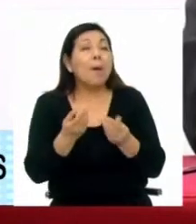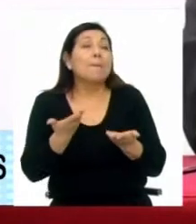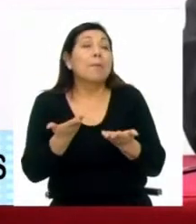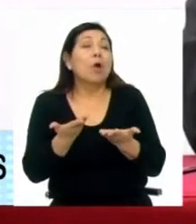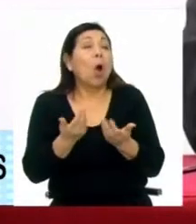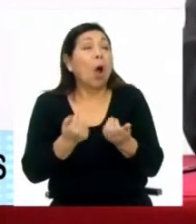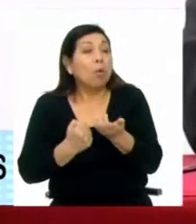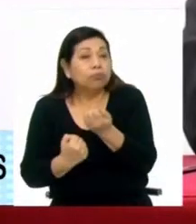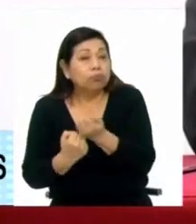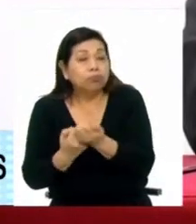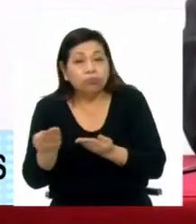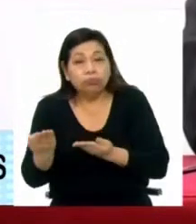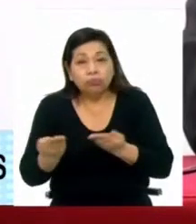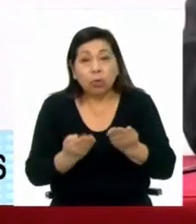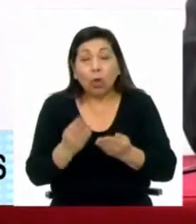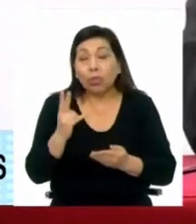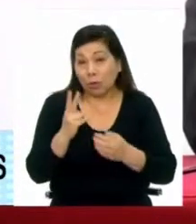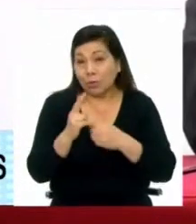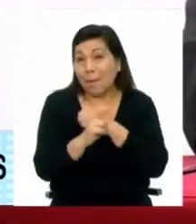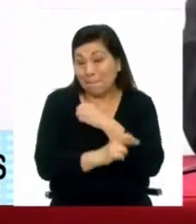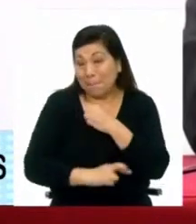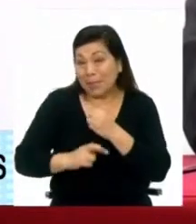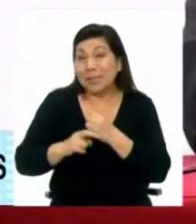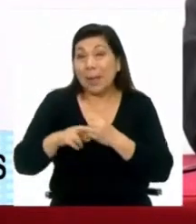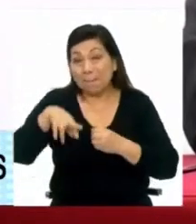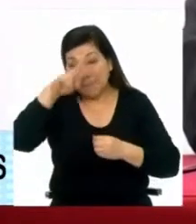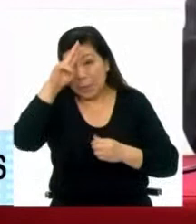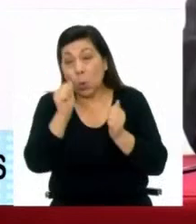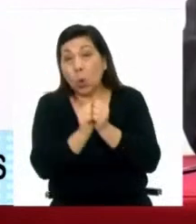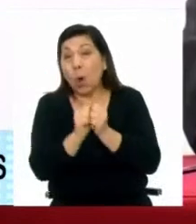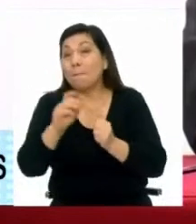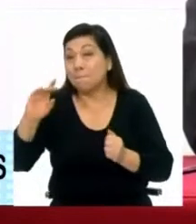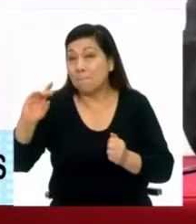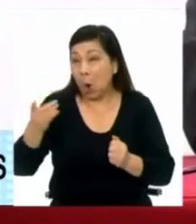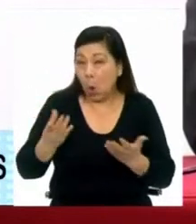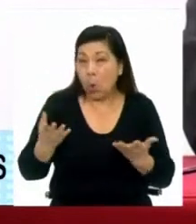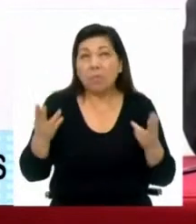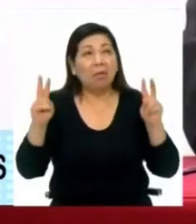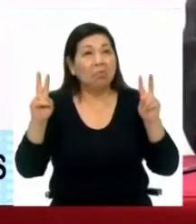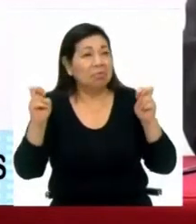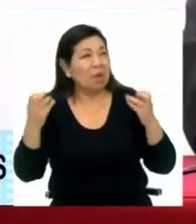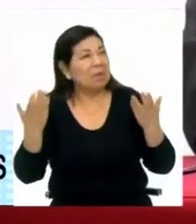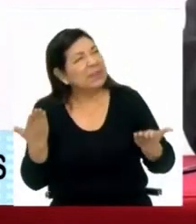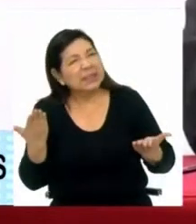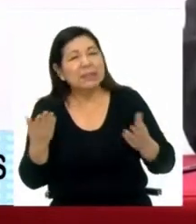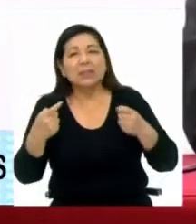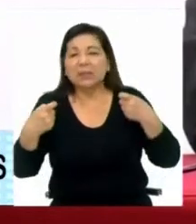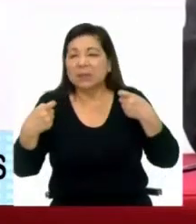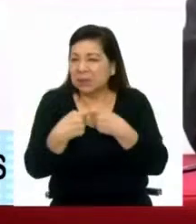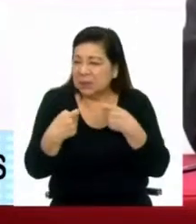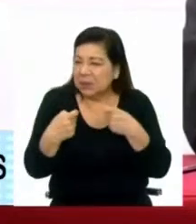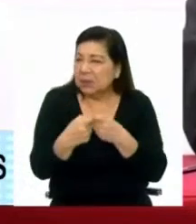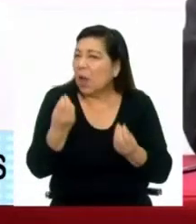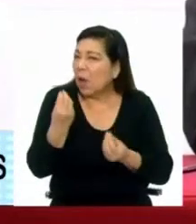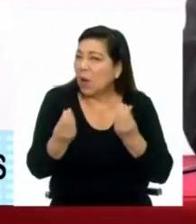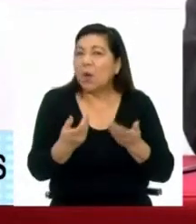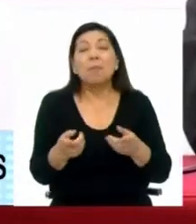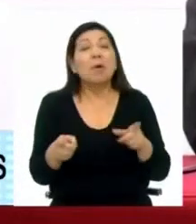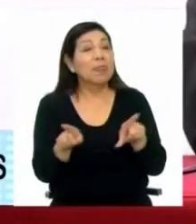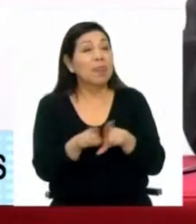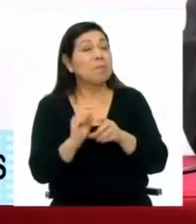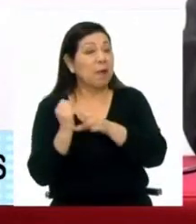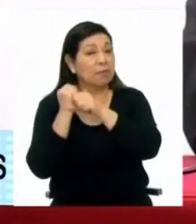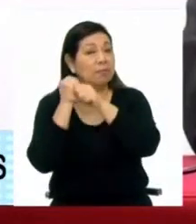mecanismos de cooperación entre ambos países que tienen que ver, por ejemplo, en el tema energético, como